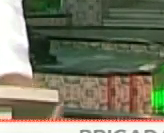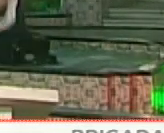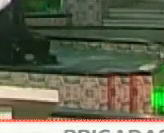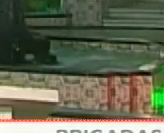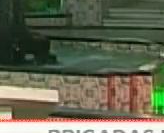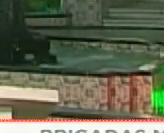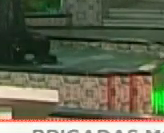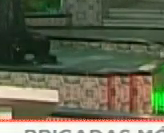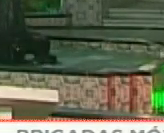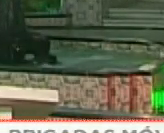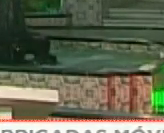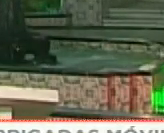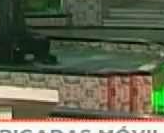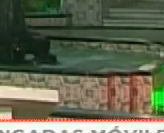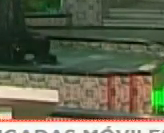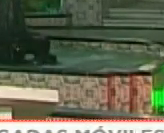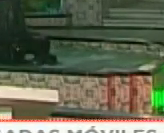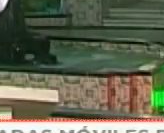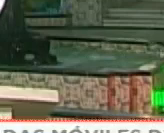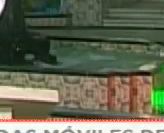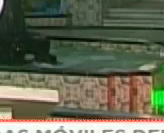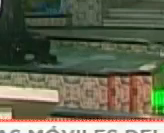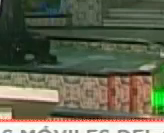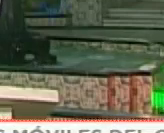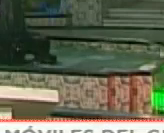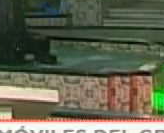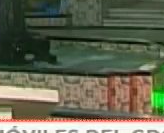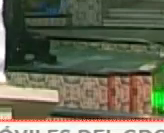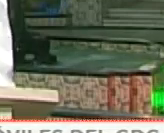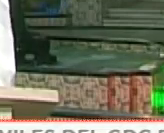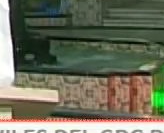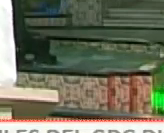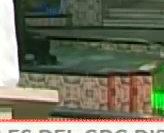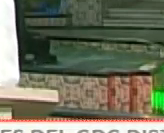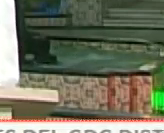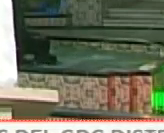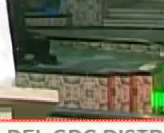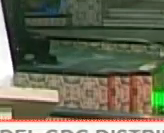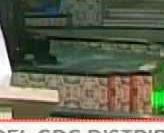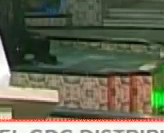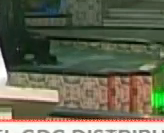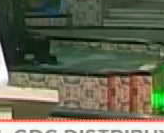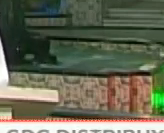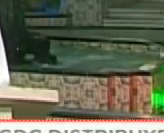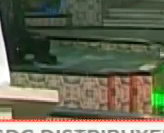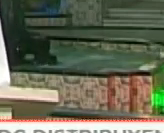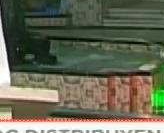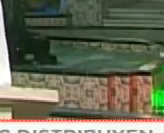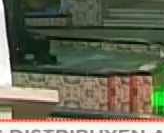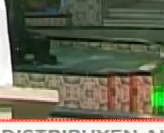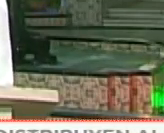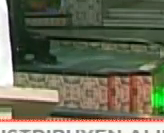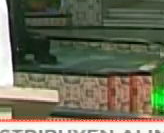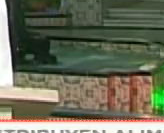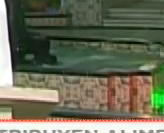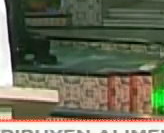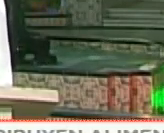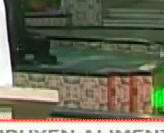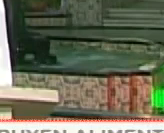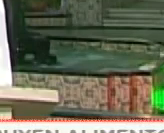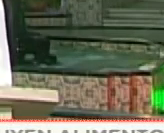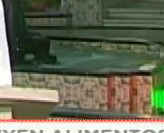Muy buenas tardes a todo el pueblo de Venezuela. Nos encontramos en el Palacio de Miraflores y en